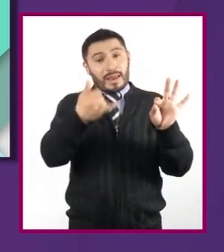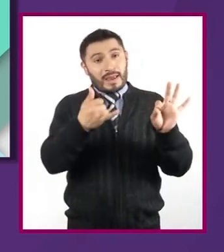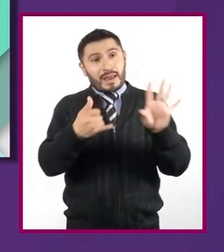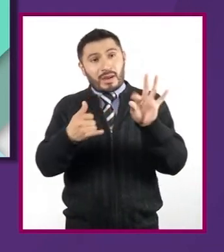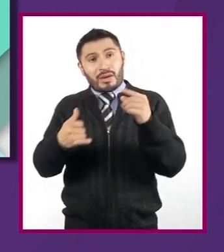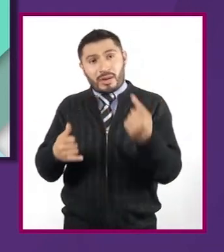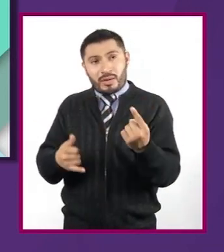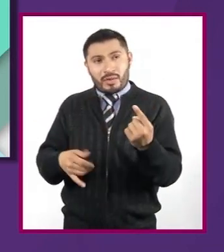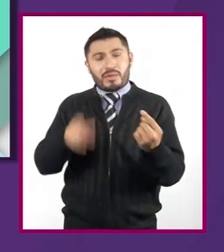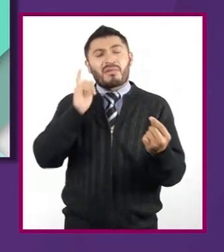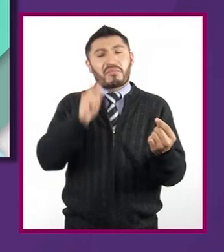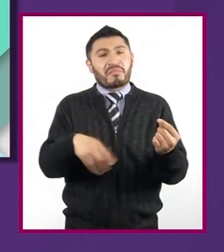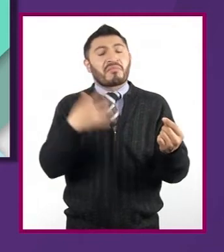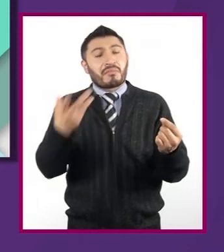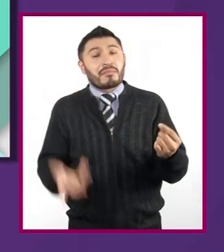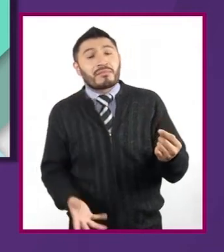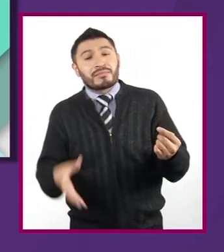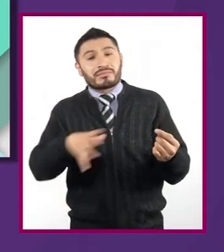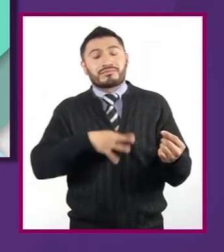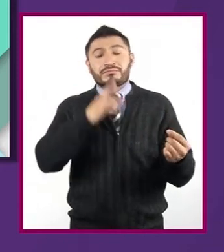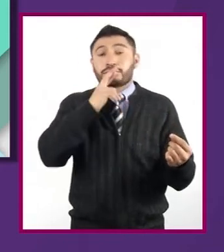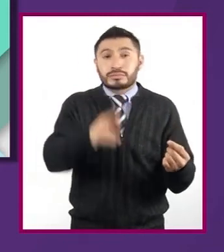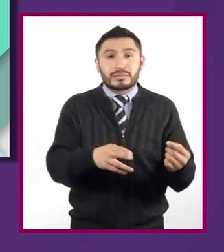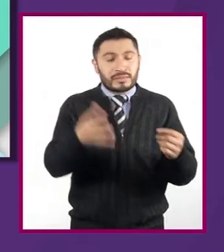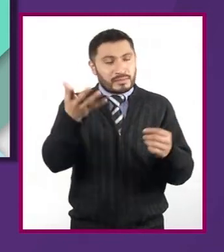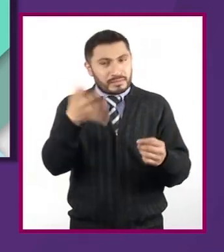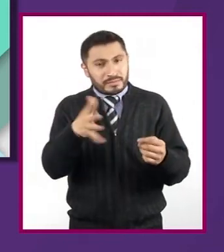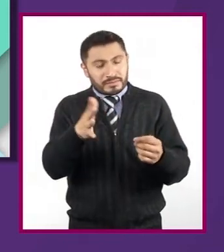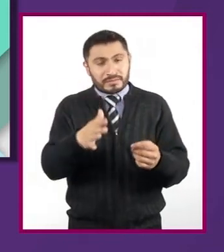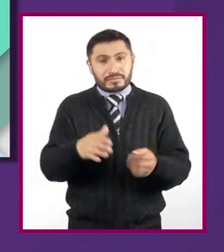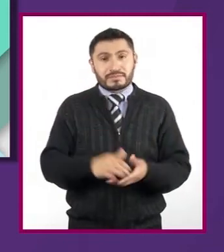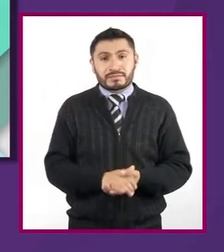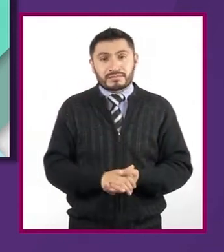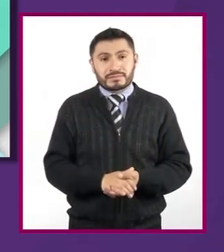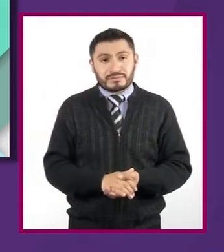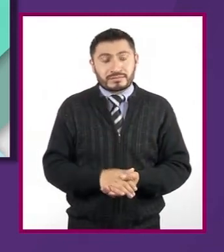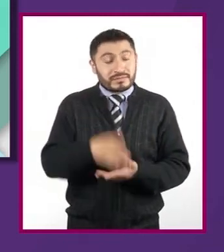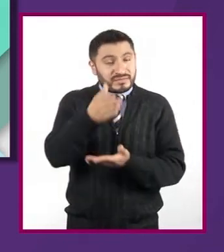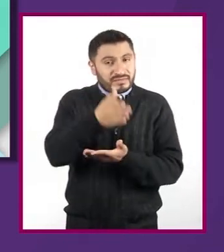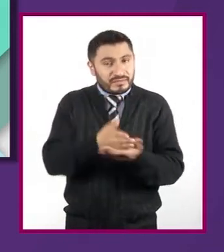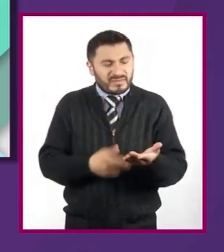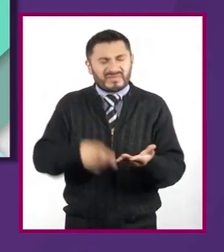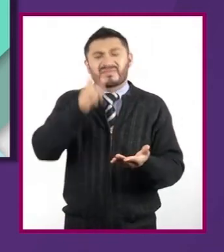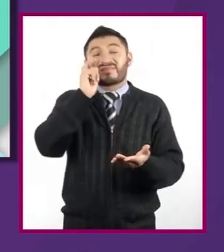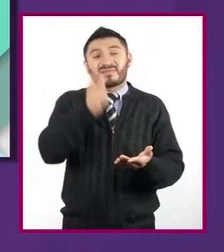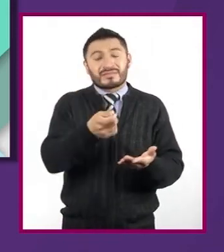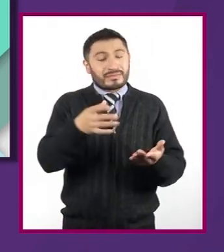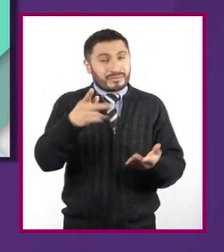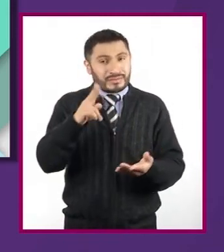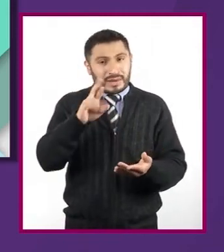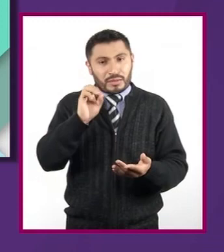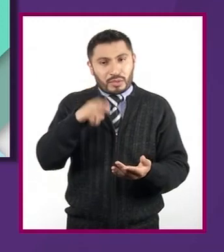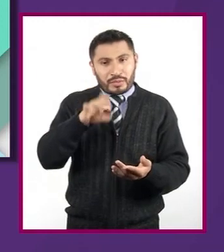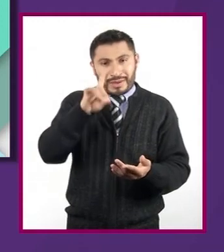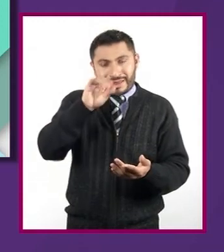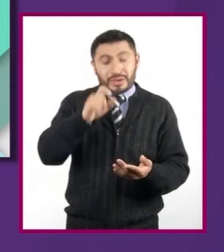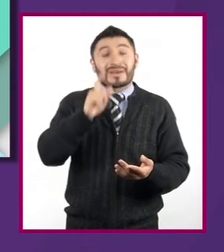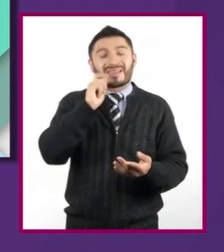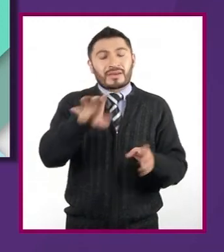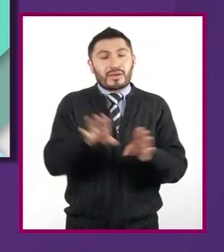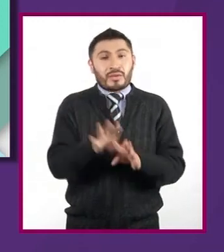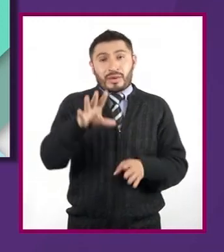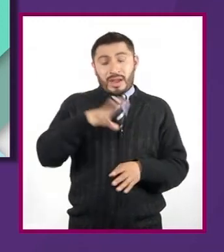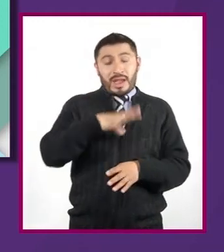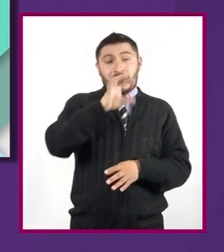de los cuales vamos a obtener su promedio. Es decir, si tenemos 35 datos